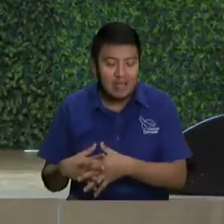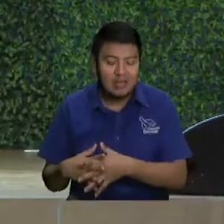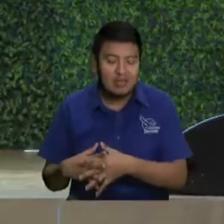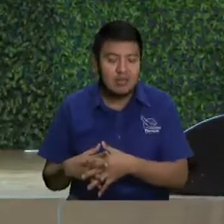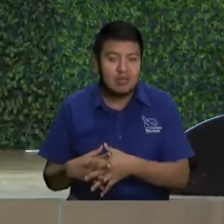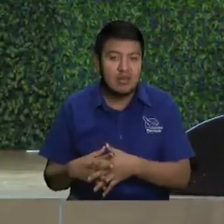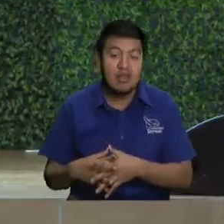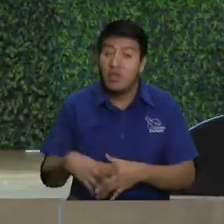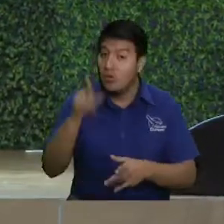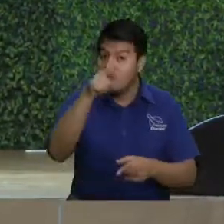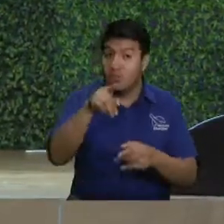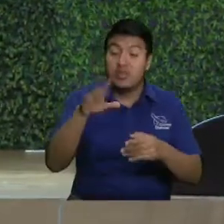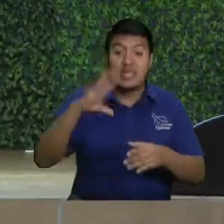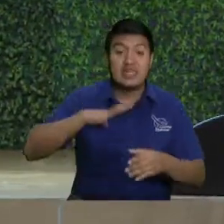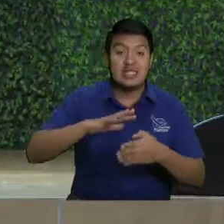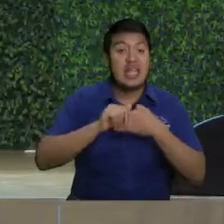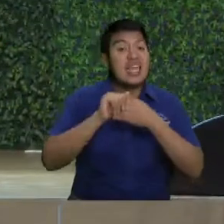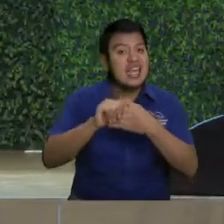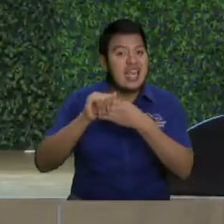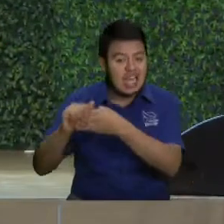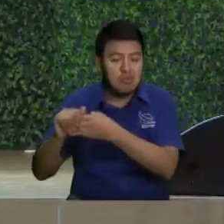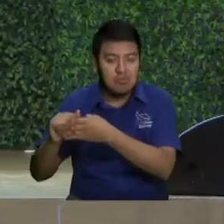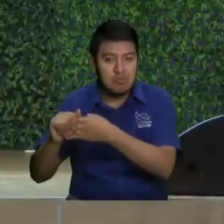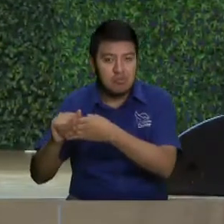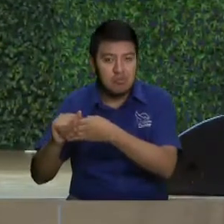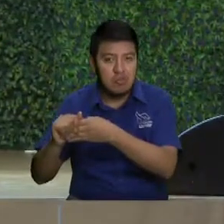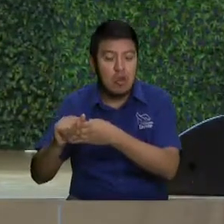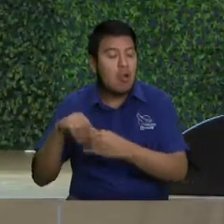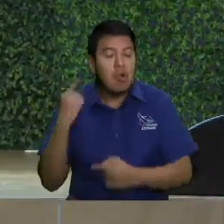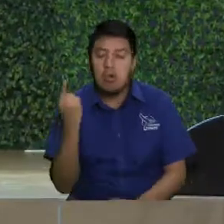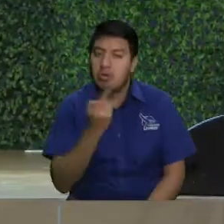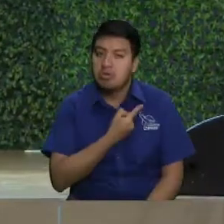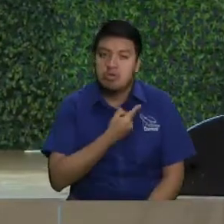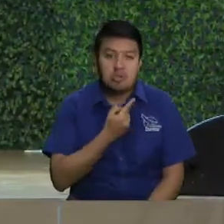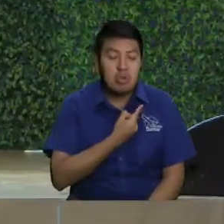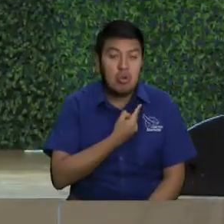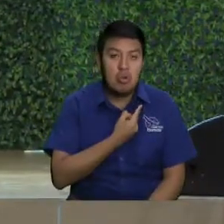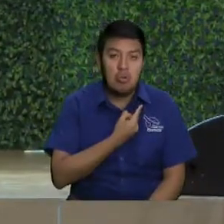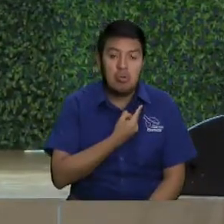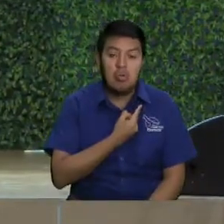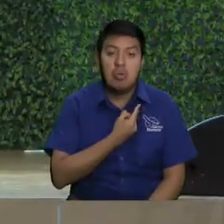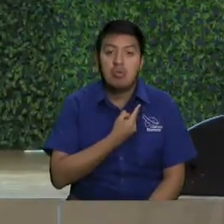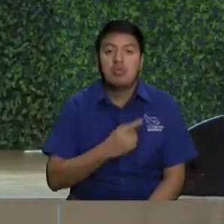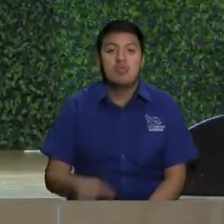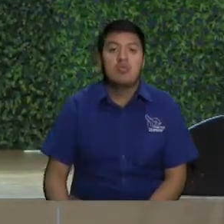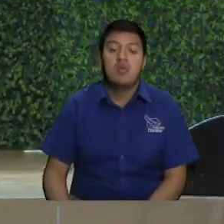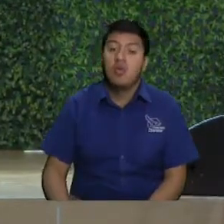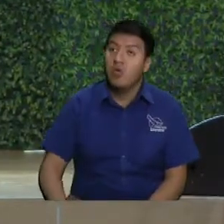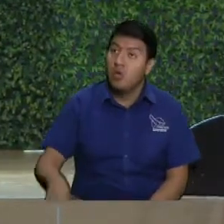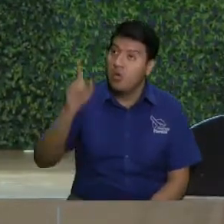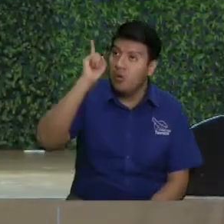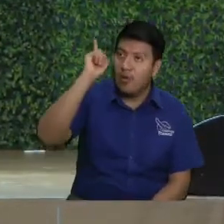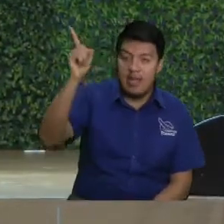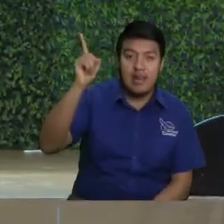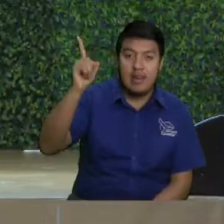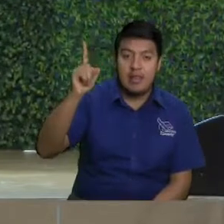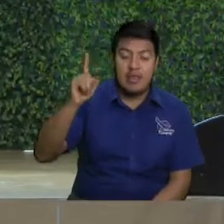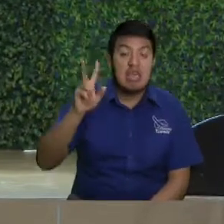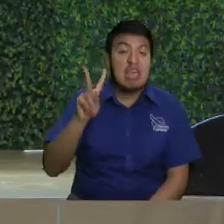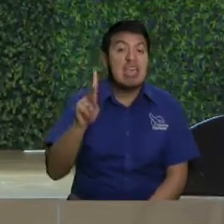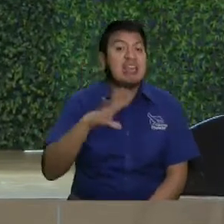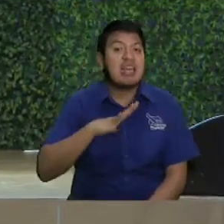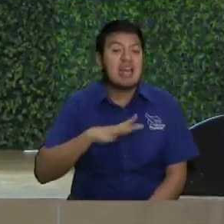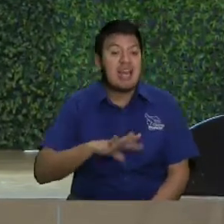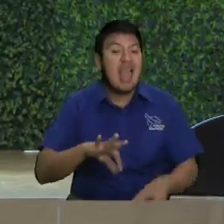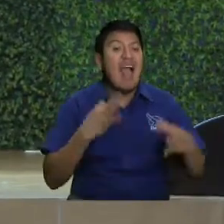grande. No, aquí vos y yo somos los dueños. No, que Cristo ni que nada. Y entonces ahí, ¡pa! Un día